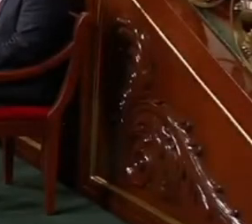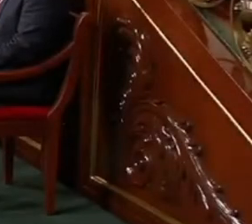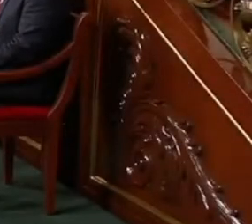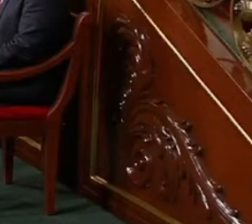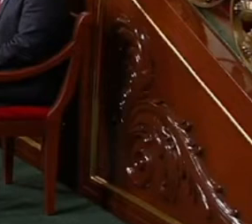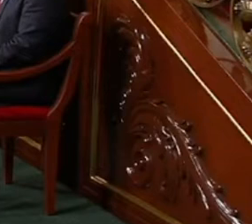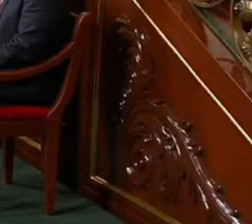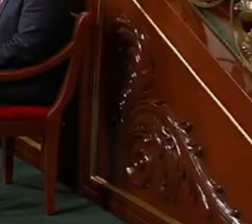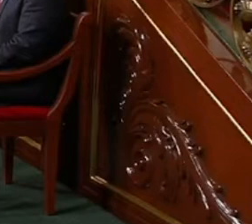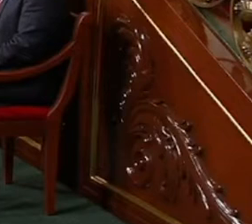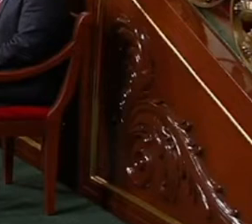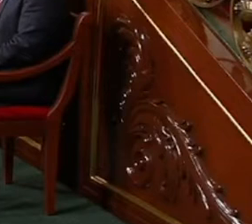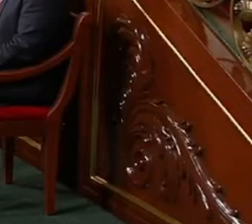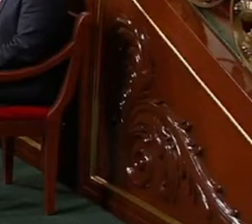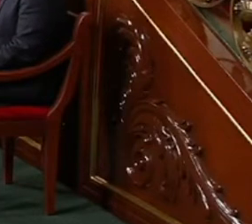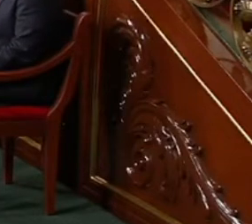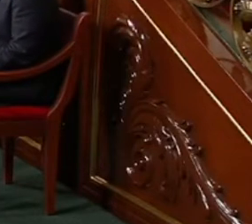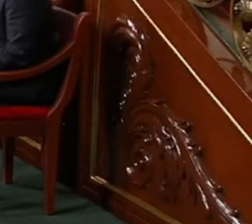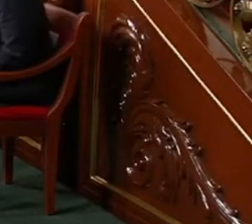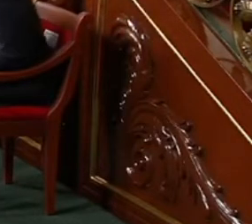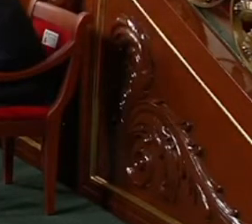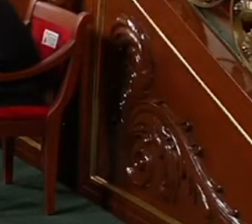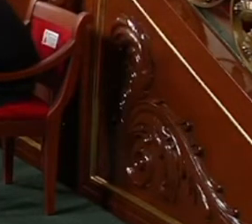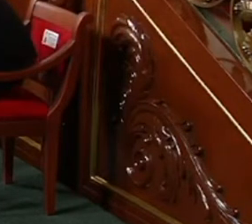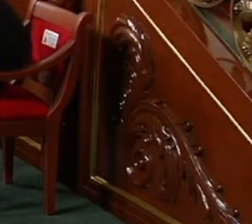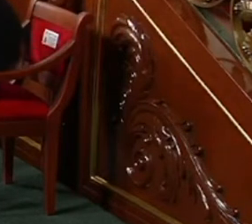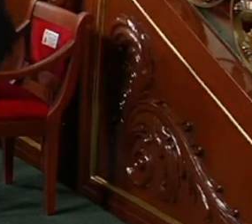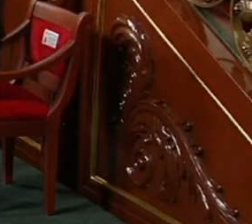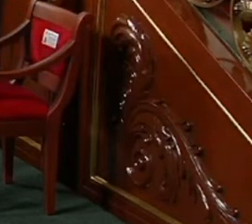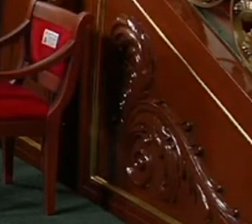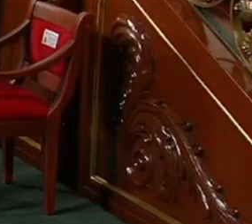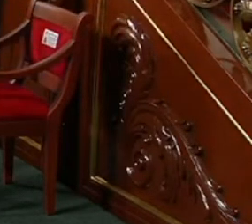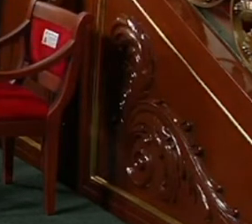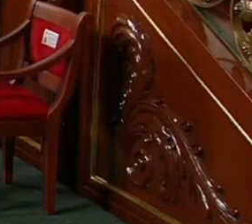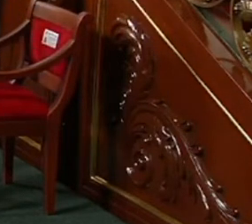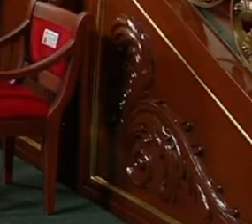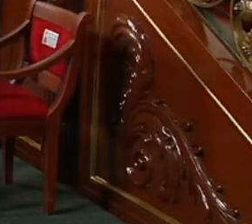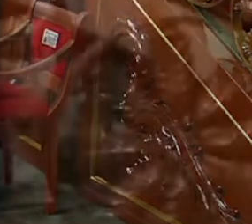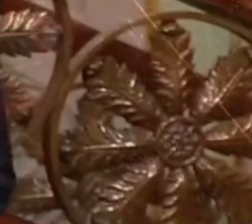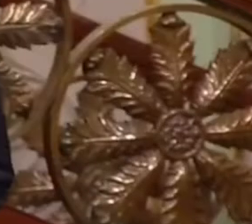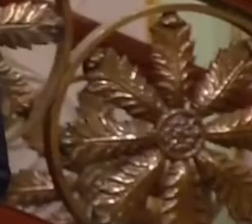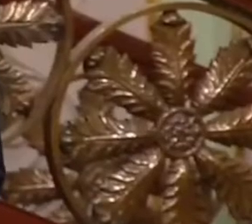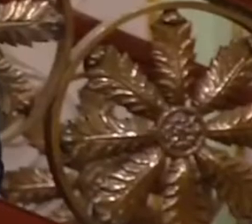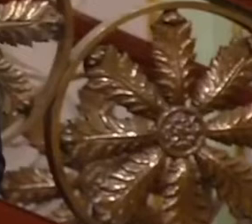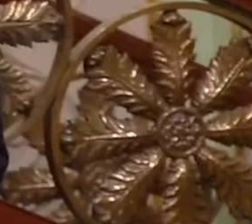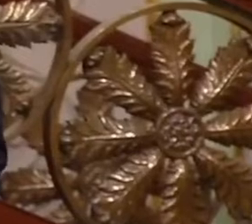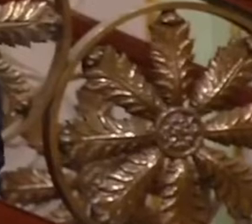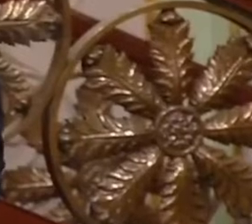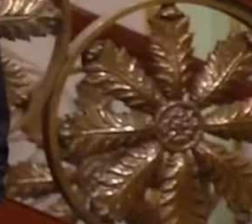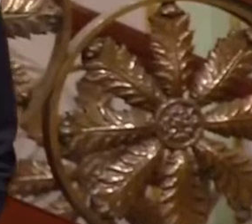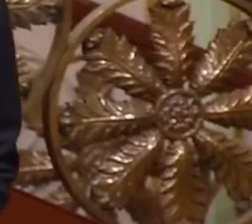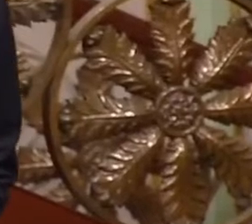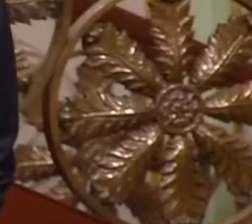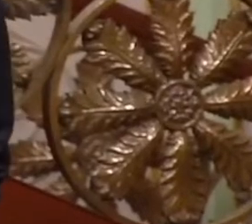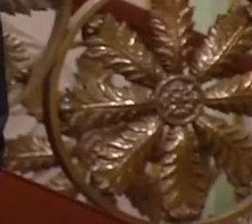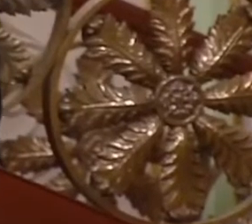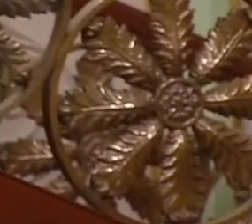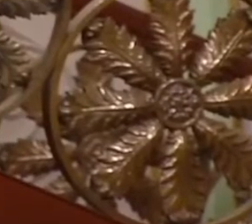Diputado Sergio Carlos Gutiérrez Luna, presidente de la mesa directiva de la Cámara de Diputados.